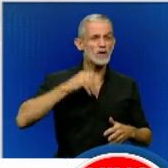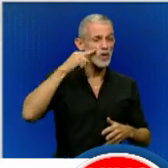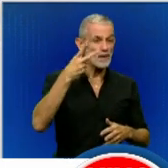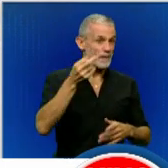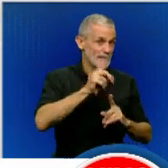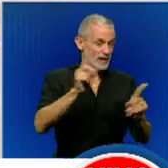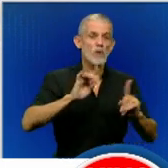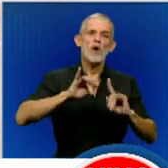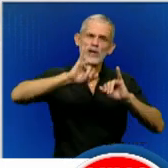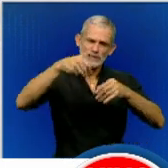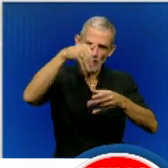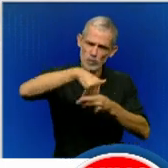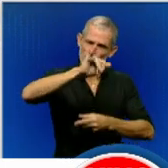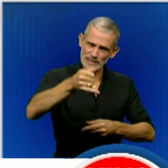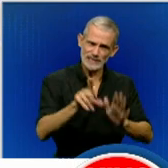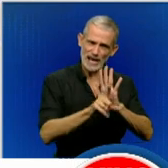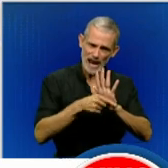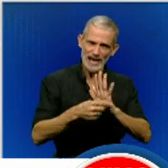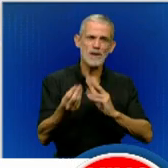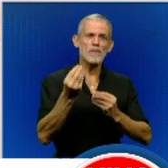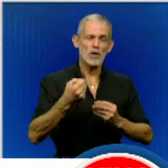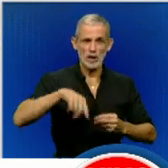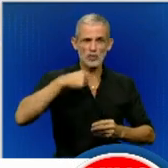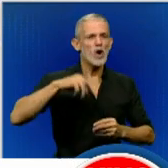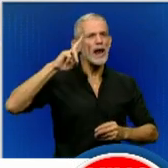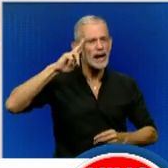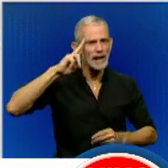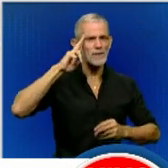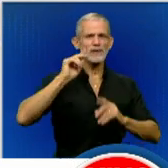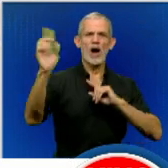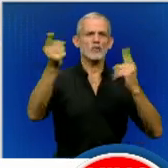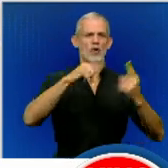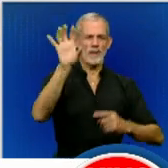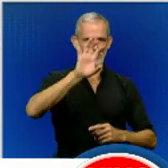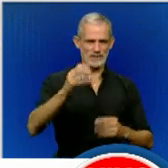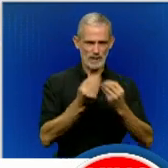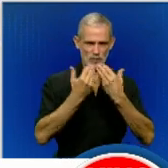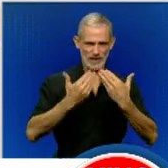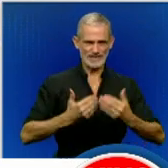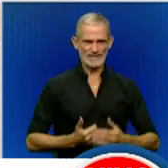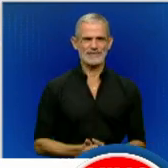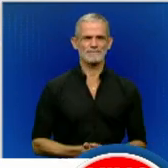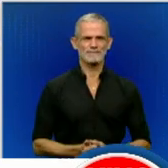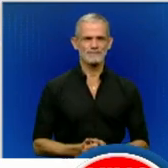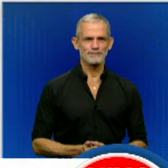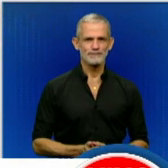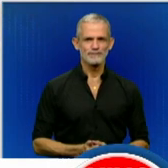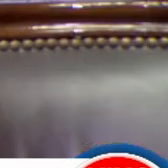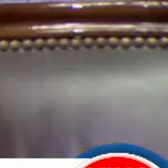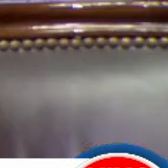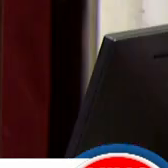pero lo vamos a acompañar con el voto favorable porque eso porque somos respetuosos de las autonomías provinciales gracias